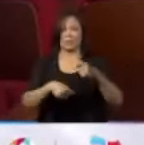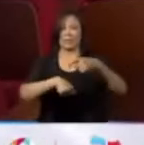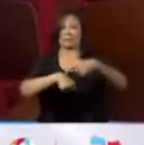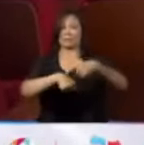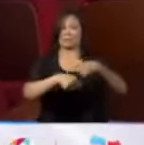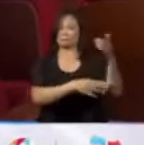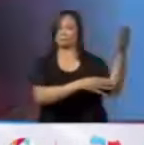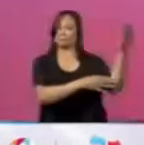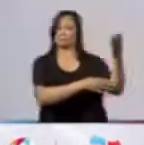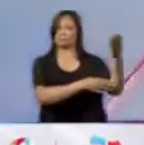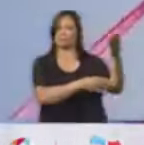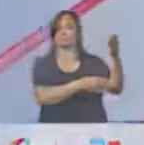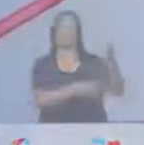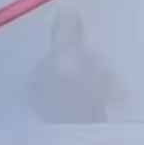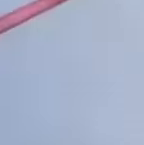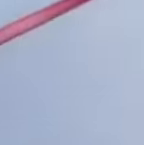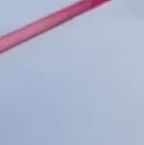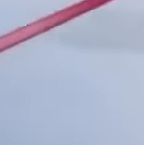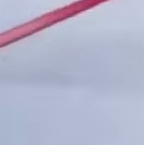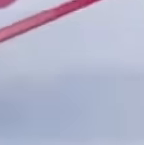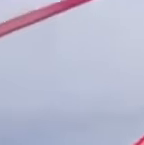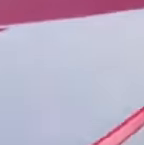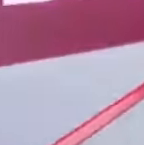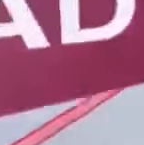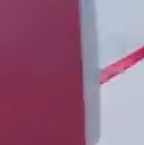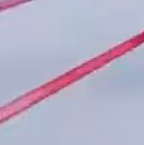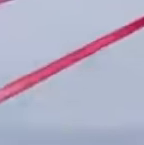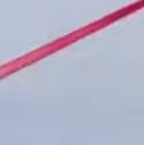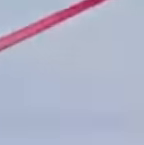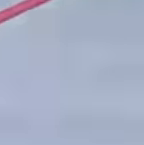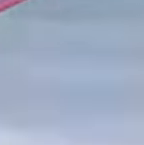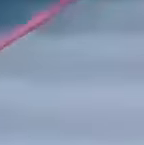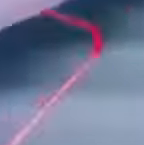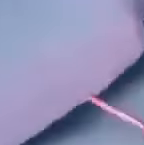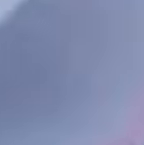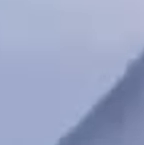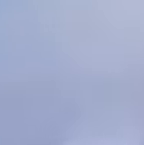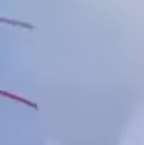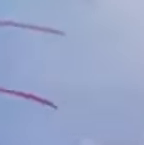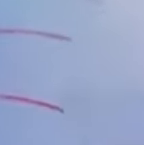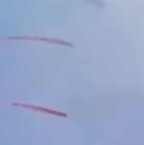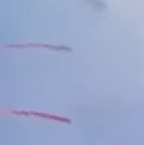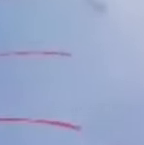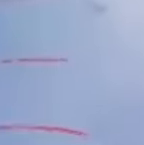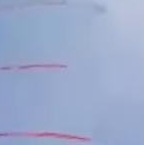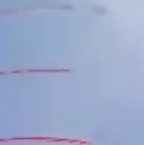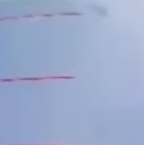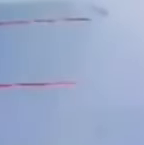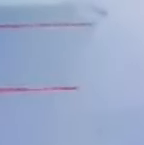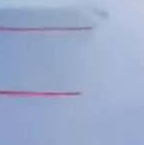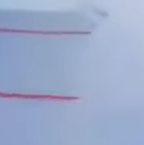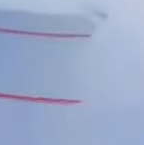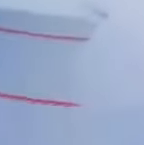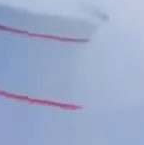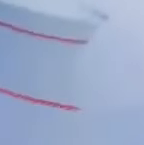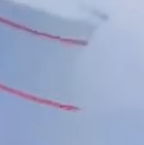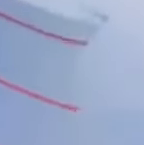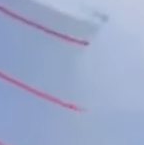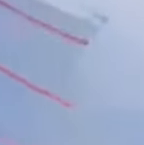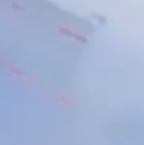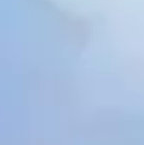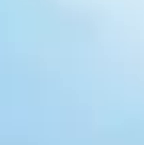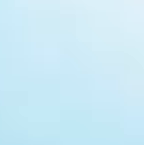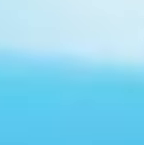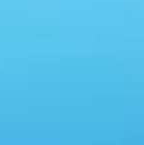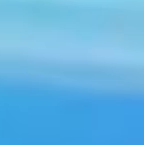llegado la hora de debatir. La Asociación de Jóvenes Empresarios ANGE presenta Debates Electorales Presidenciales